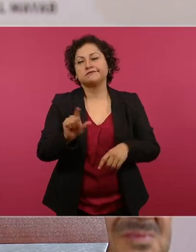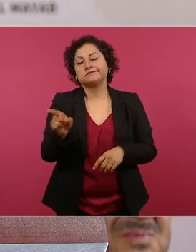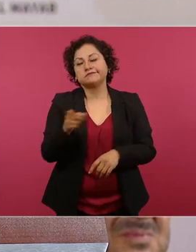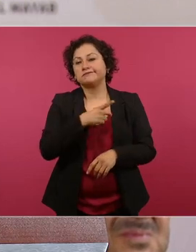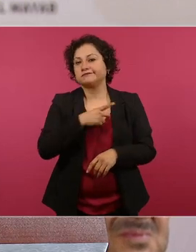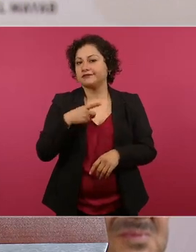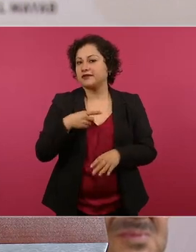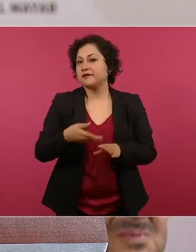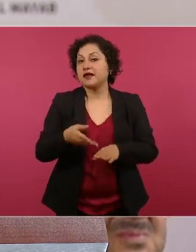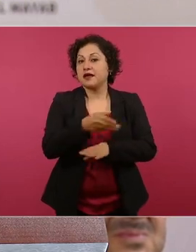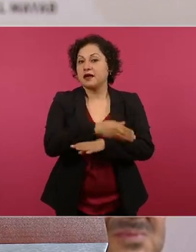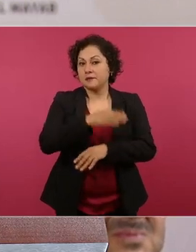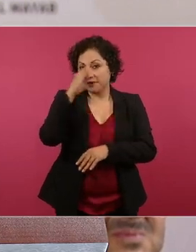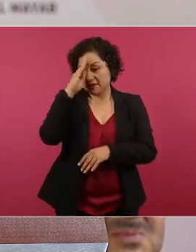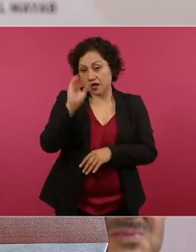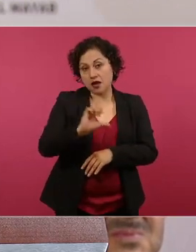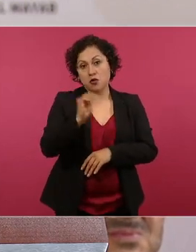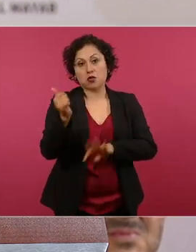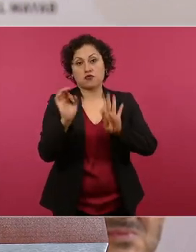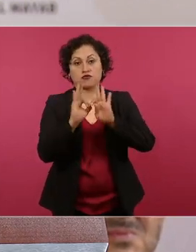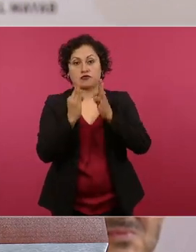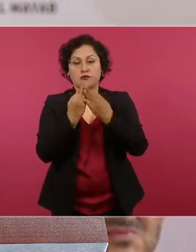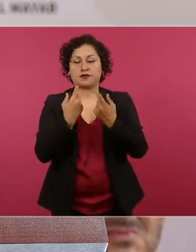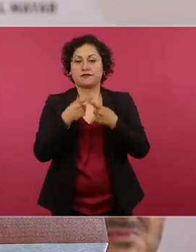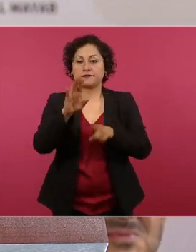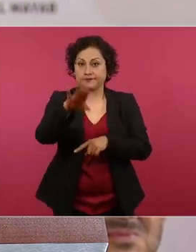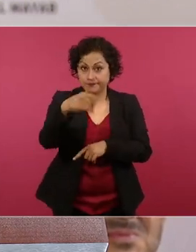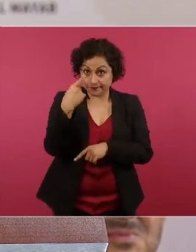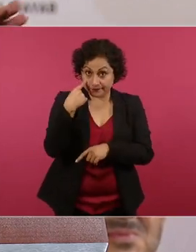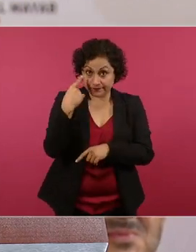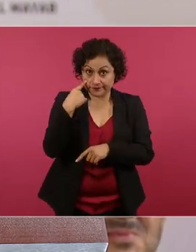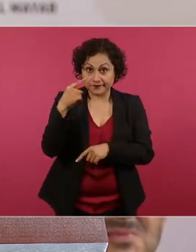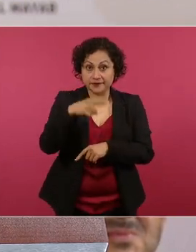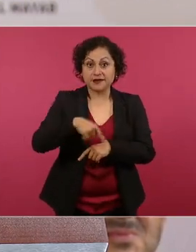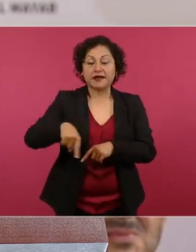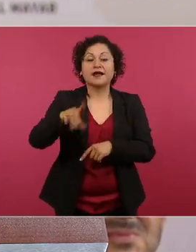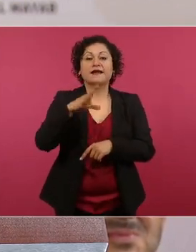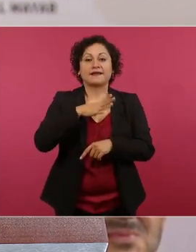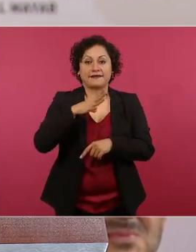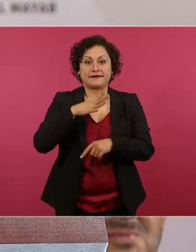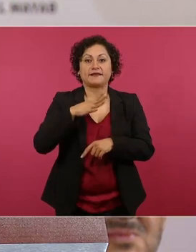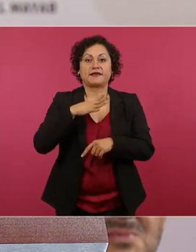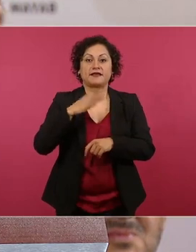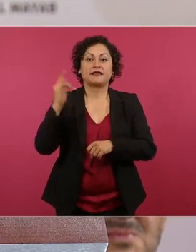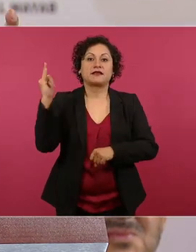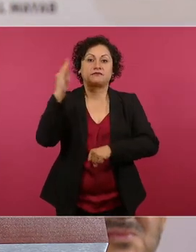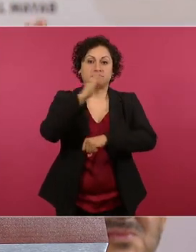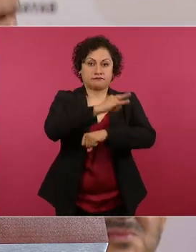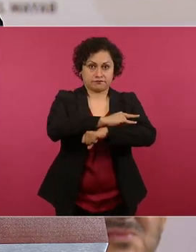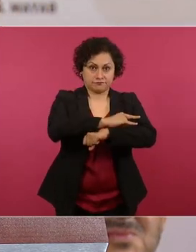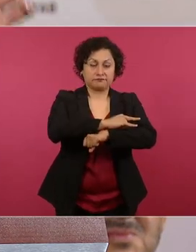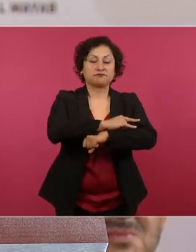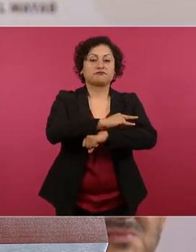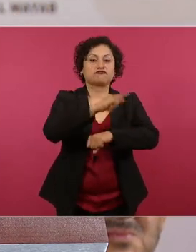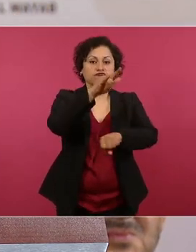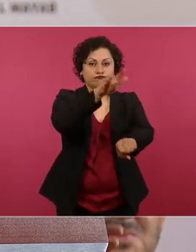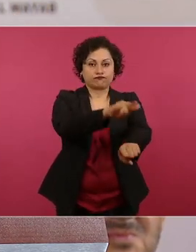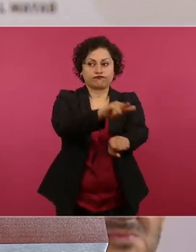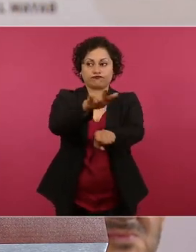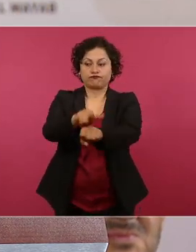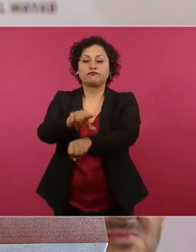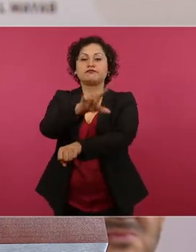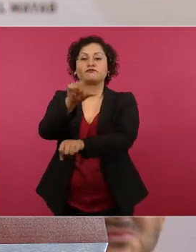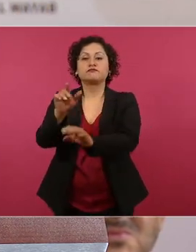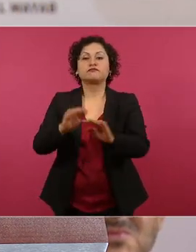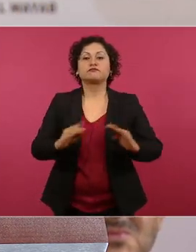si se fijan, tiene la terminal y luego tiene algo que le llaman los dedos. Esos edificios se hunden junto con el